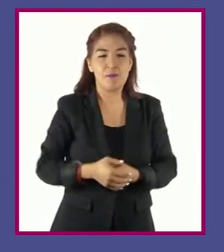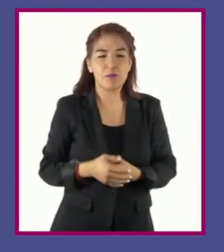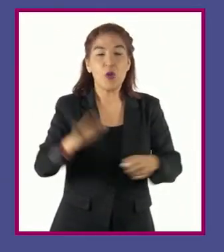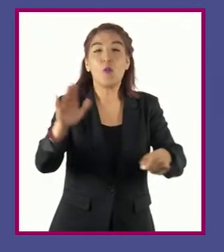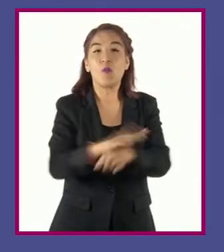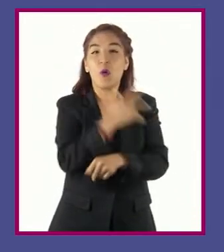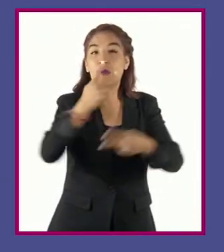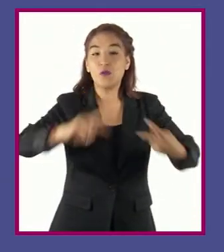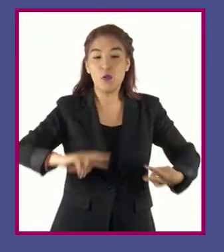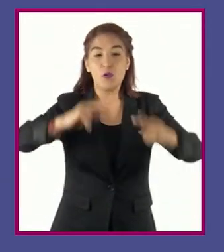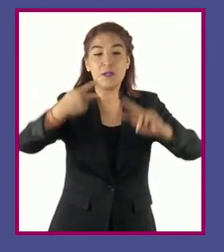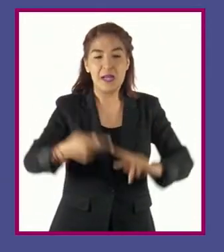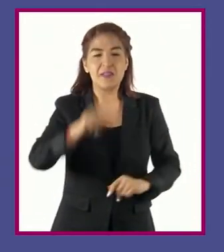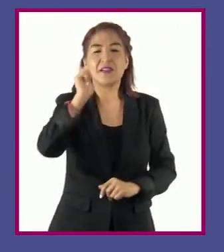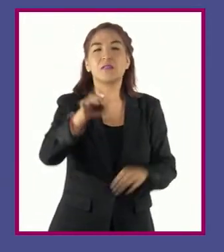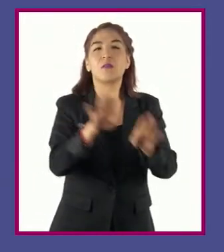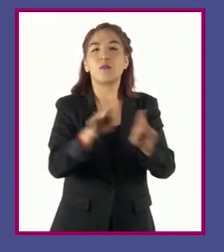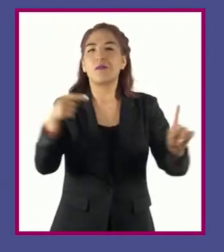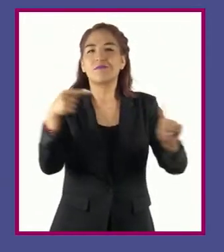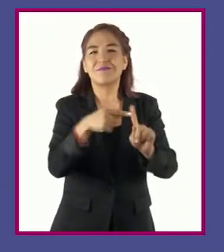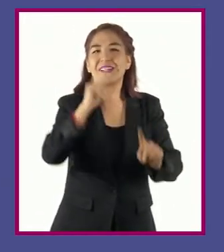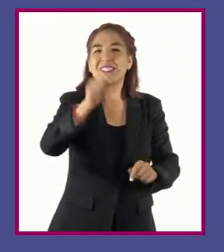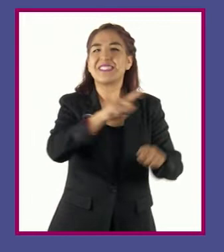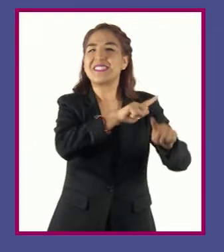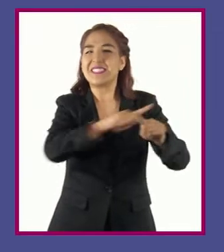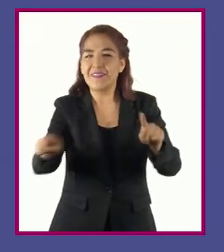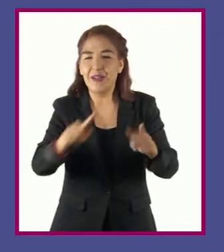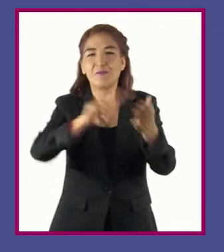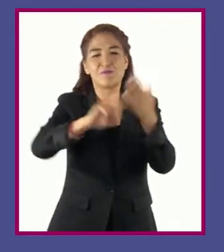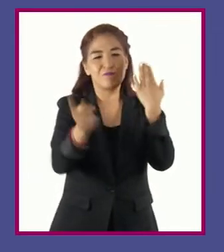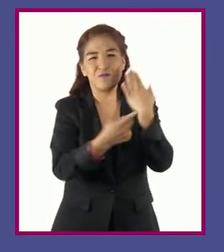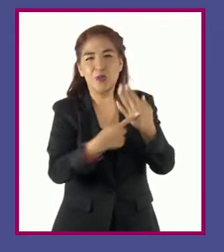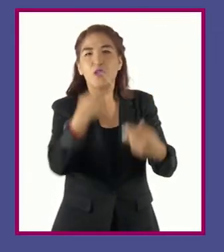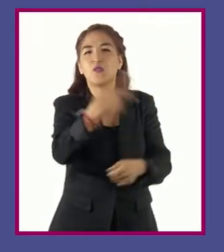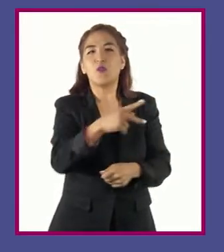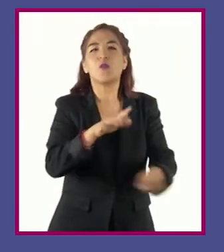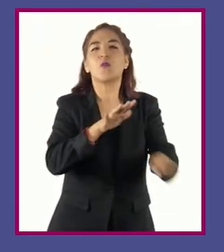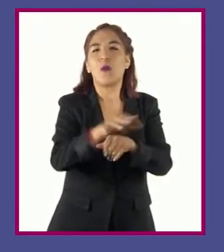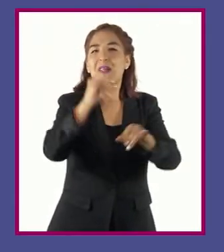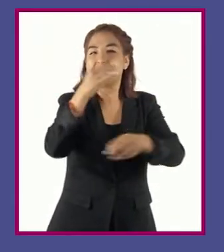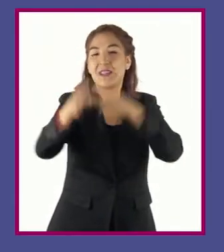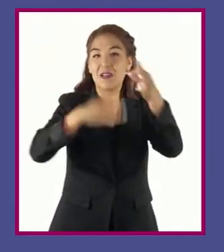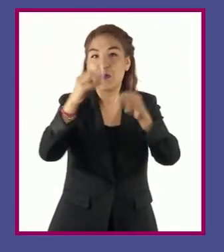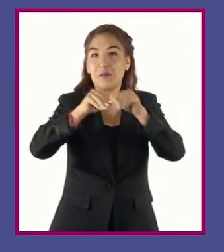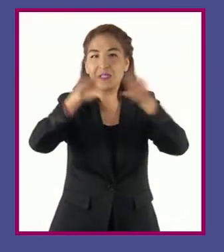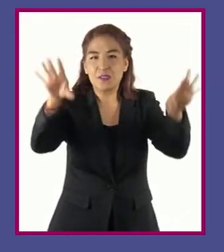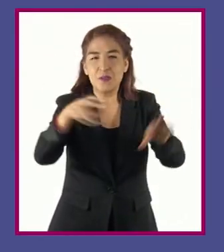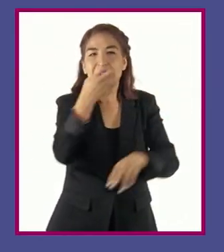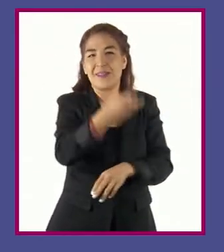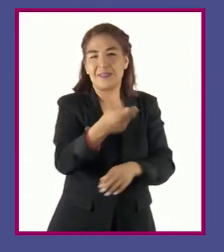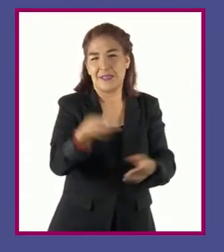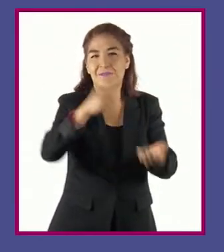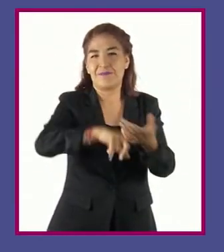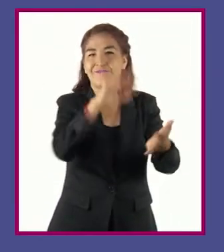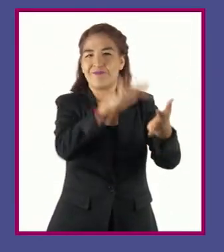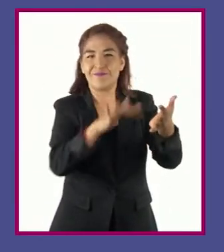contrario se emplea para señalar las diferencias entre los propósitos de dos anuncios analizados en el